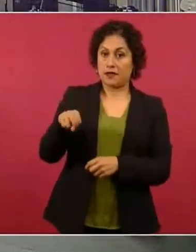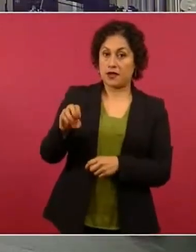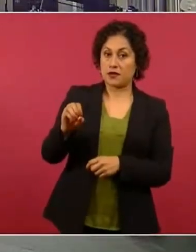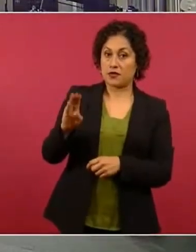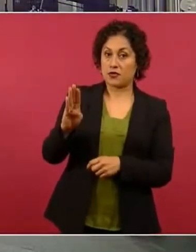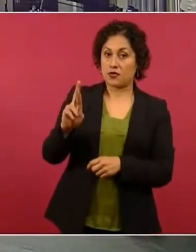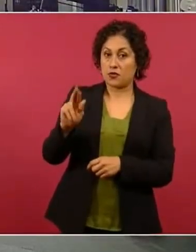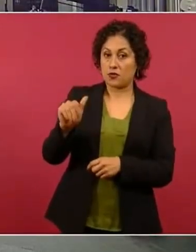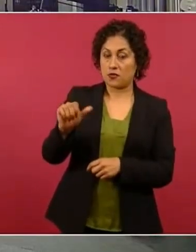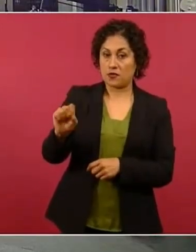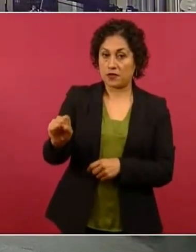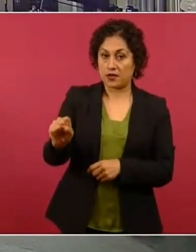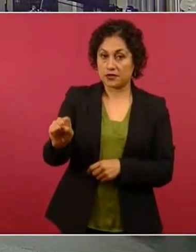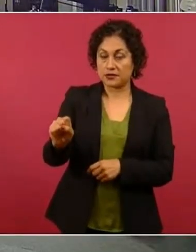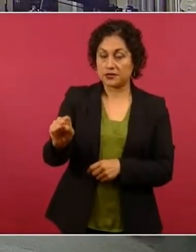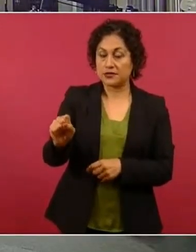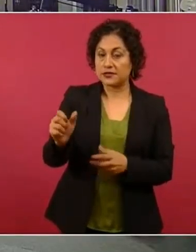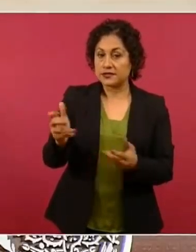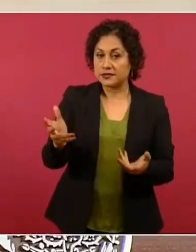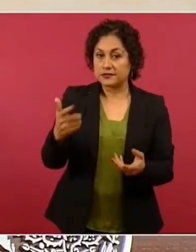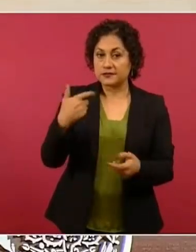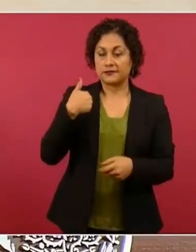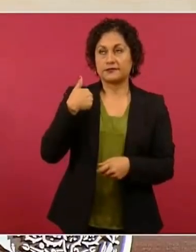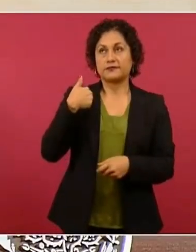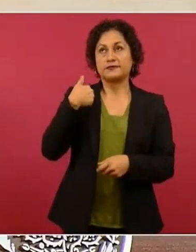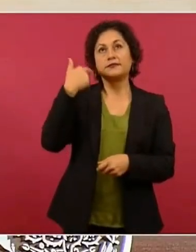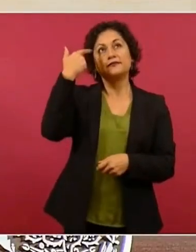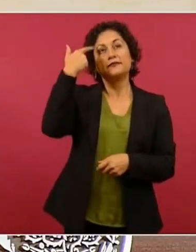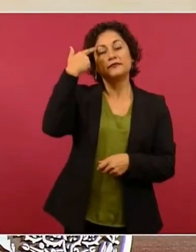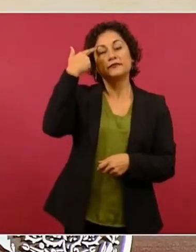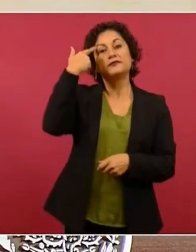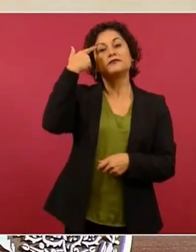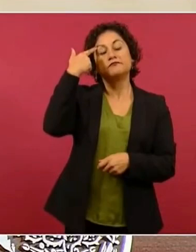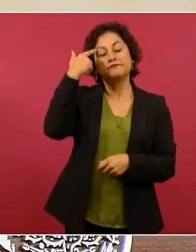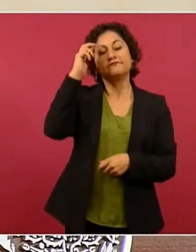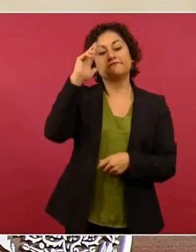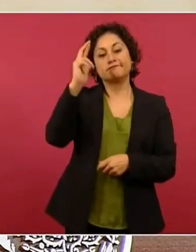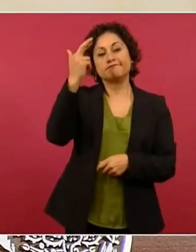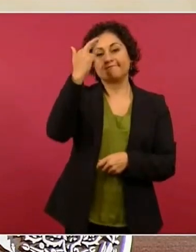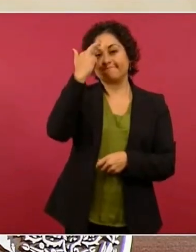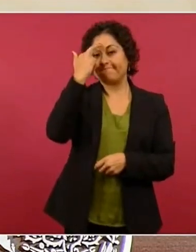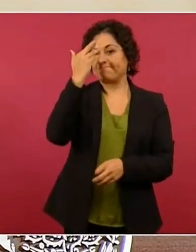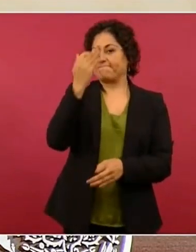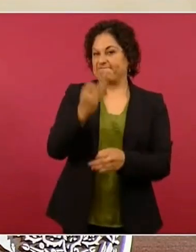me acordé ahora fíjate este